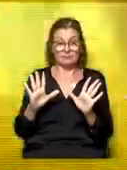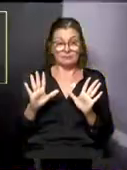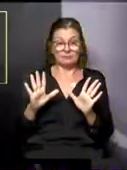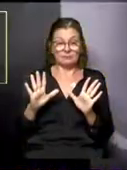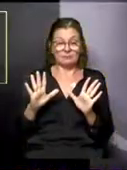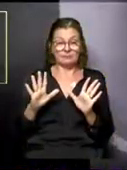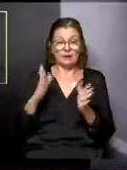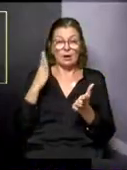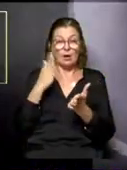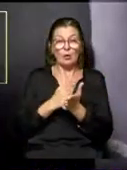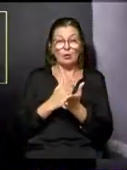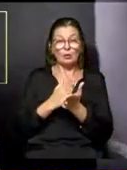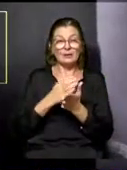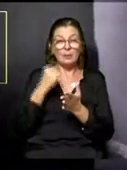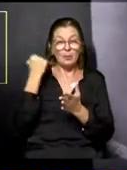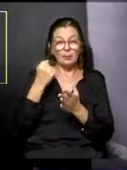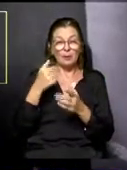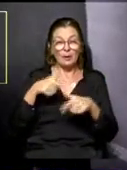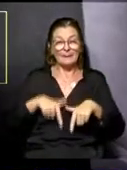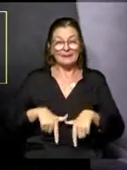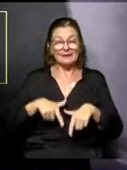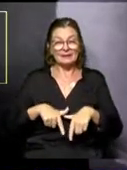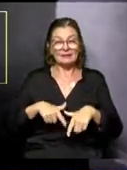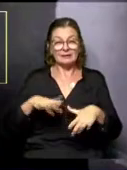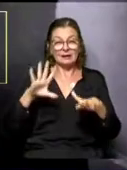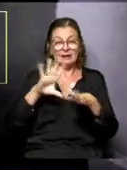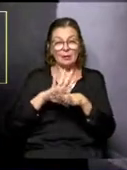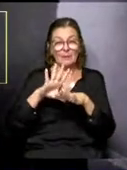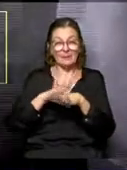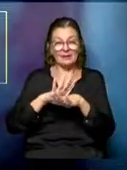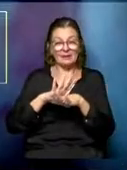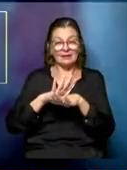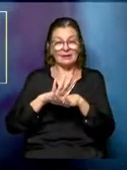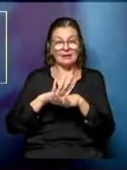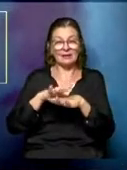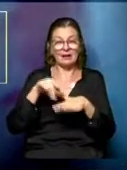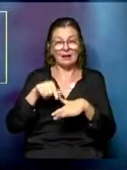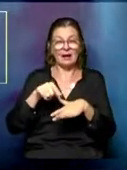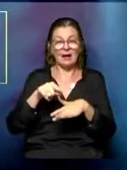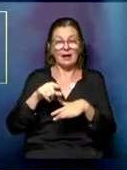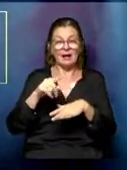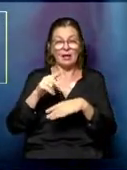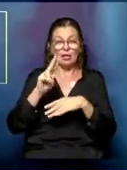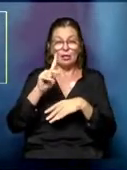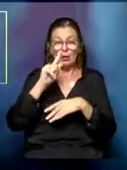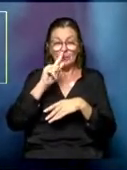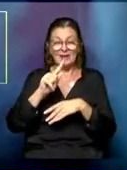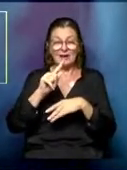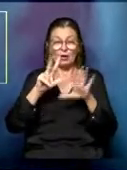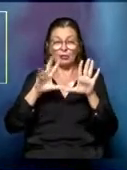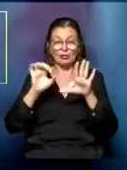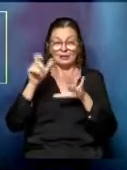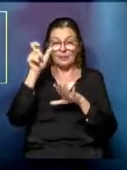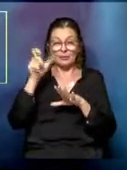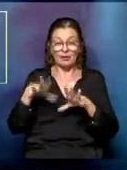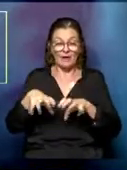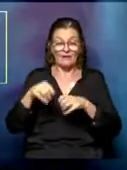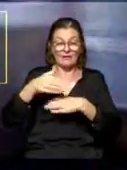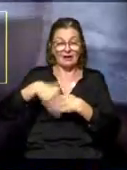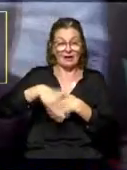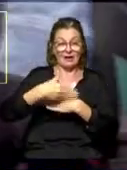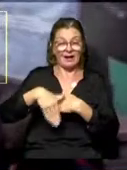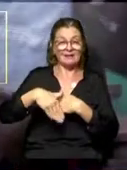Según el último relevamiento del Ministerio de Desarrollo Social, en la capital 2.800 personas viven en la calle. La